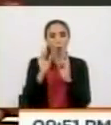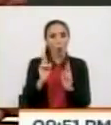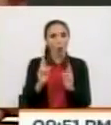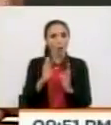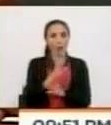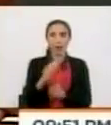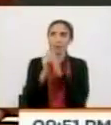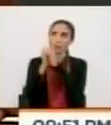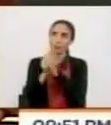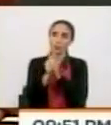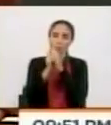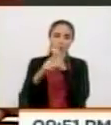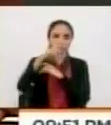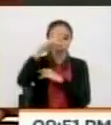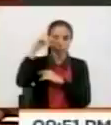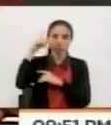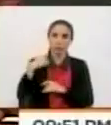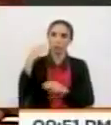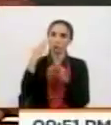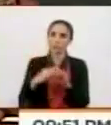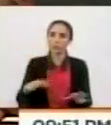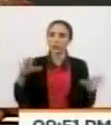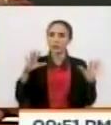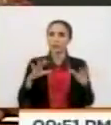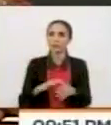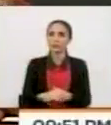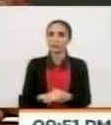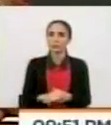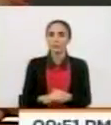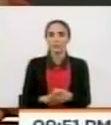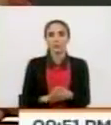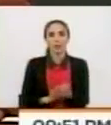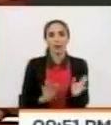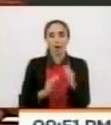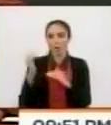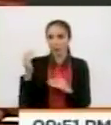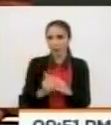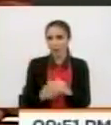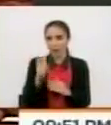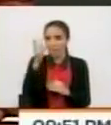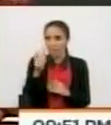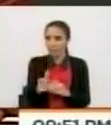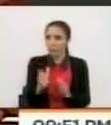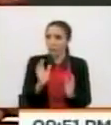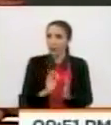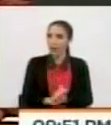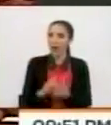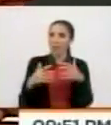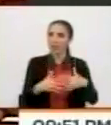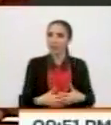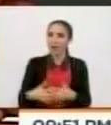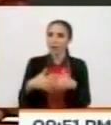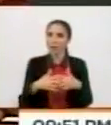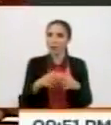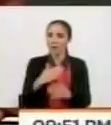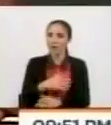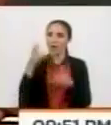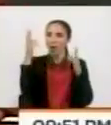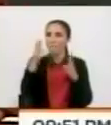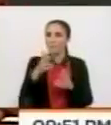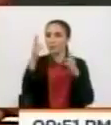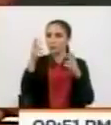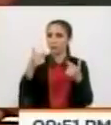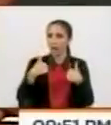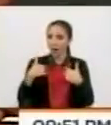proteja, me salve y nos proteja y nos salve, venga un loco y le haga algo a uno, y está justificado, no, porque Maduro se impuso